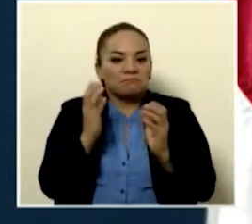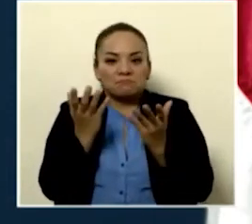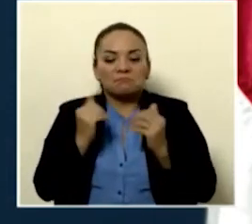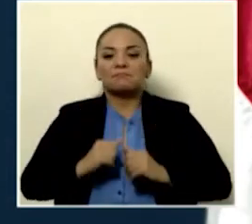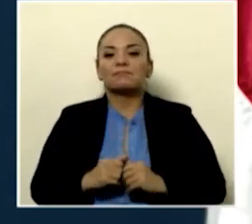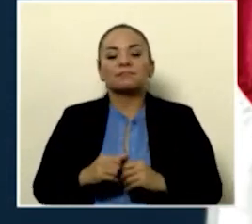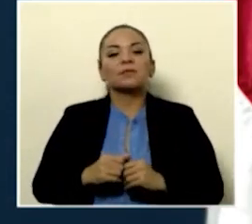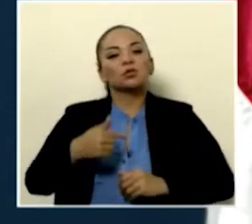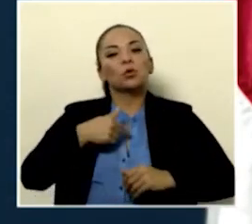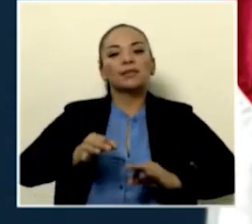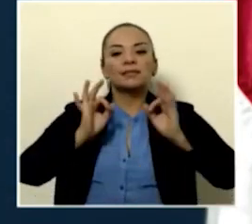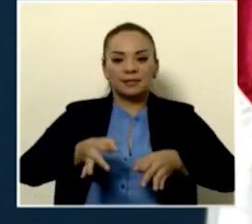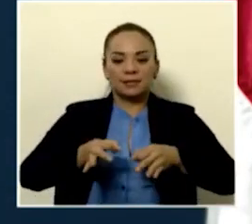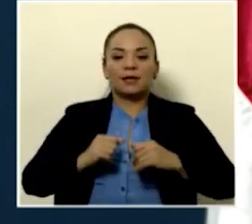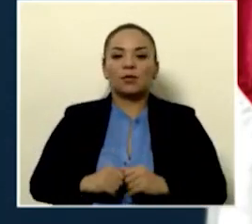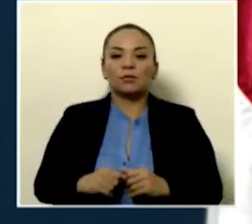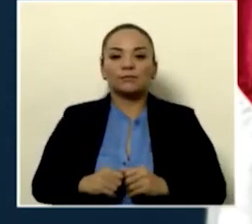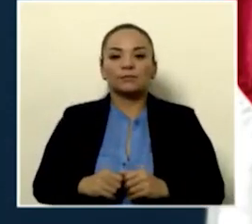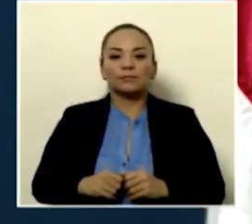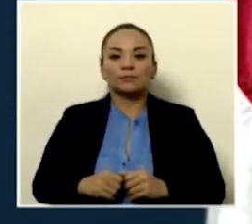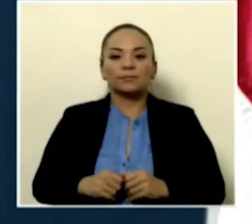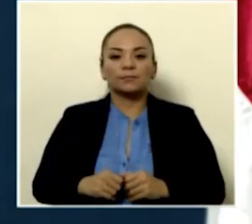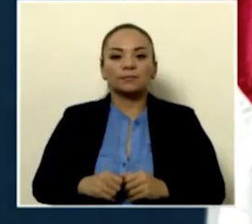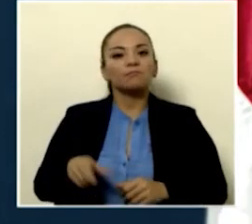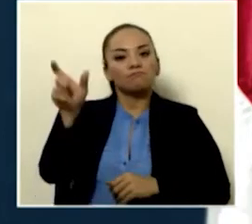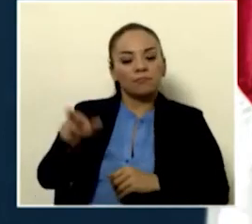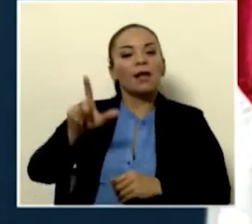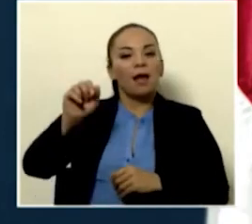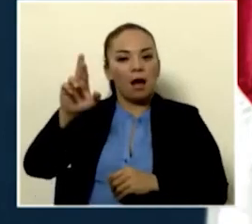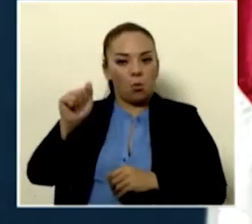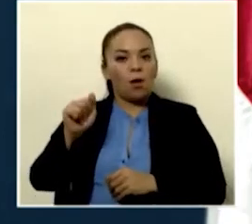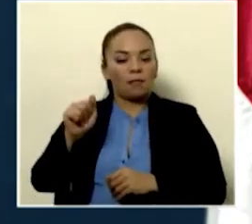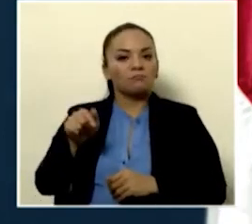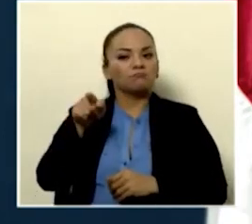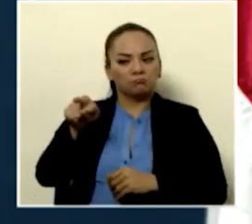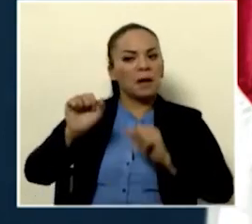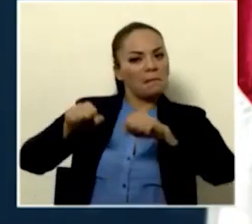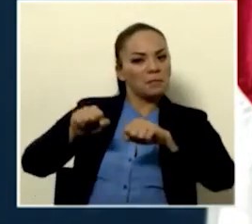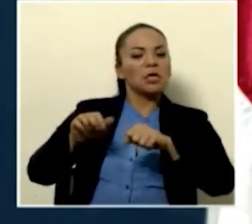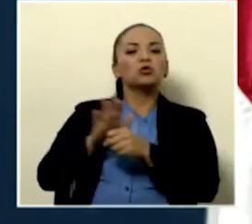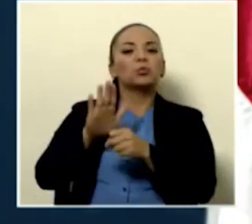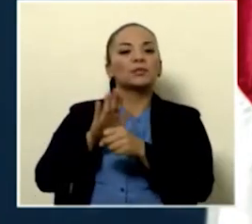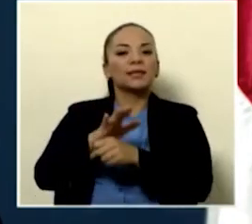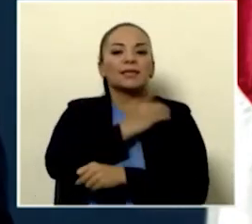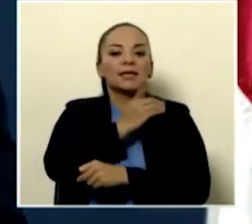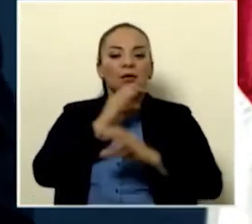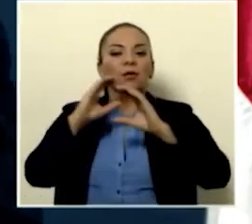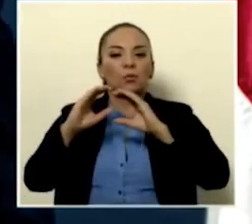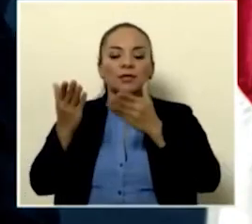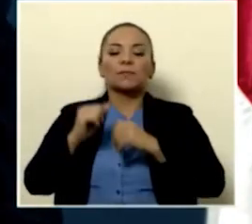he decidido que con la capacidad de doña Laura es suficiente tener una directora de